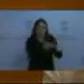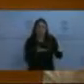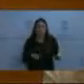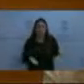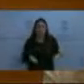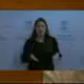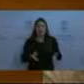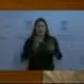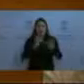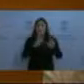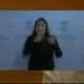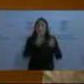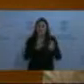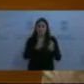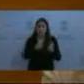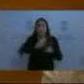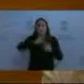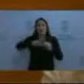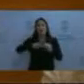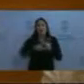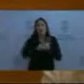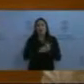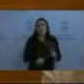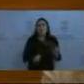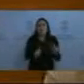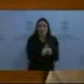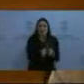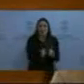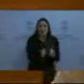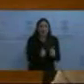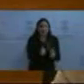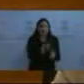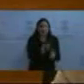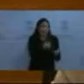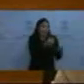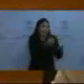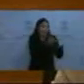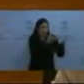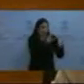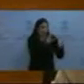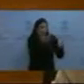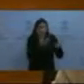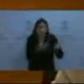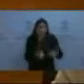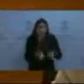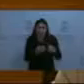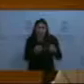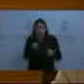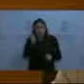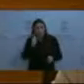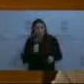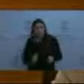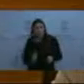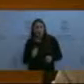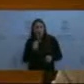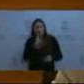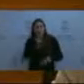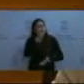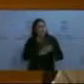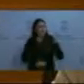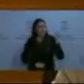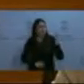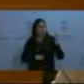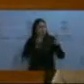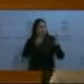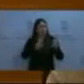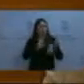suspendiendo la aplicación de la ley de la dependencia, por muchos números que nos dé usted aquí hoy. Los profesionales continúan hablando de una dureza inusual en la aplicación